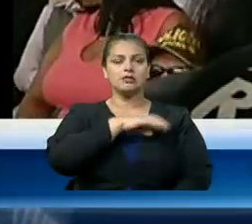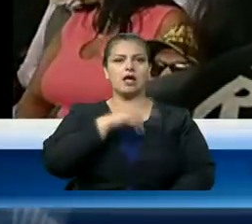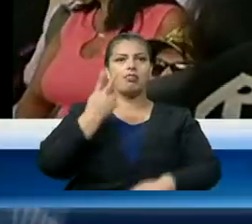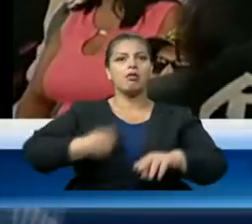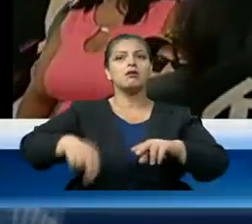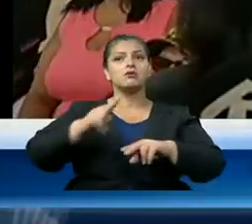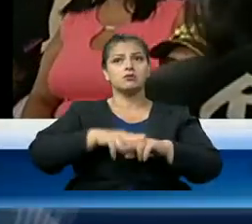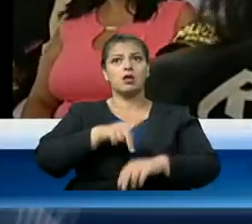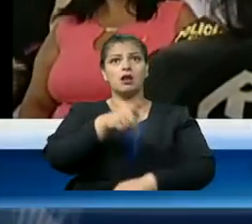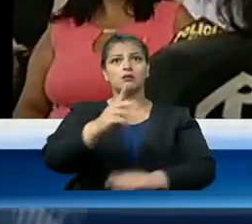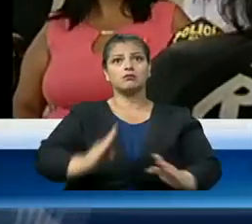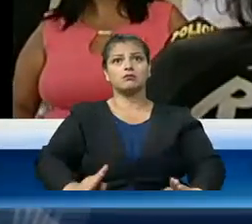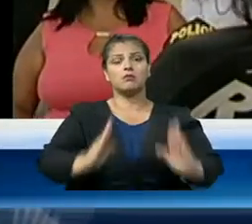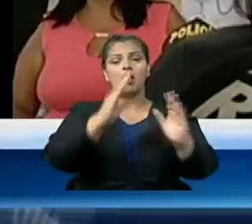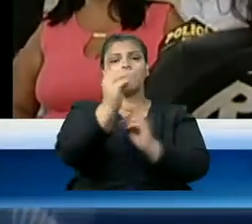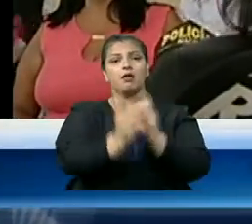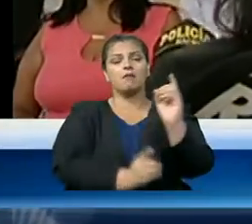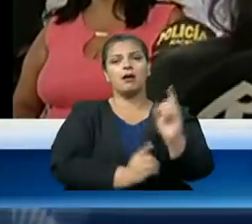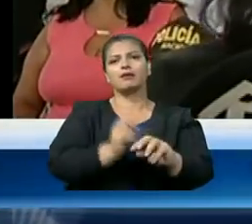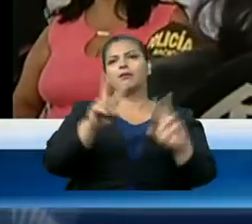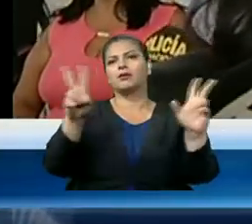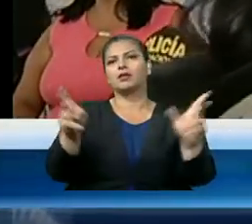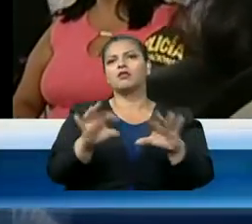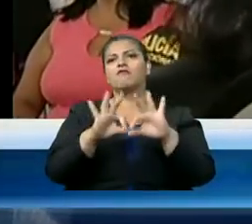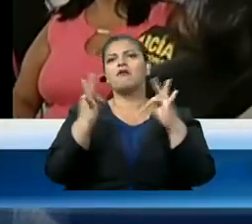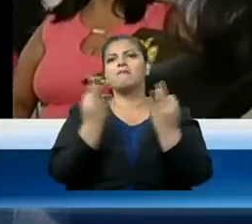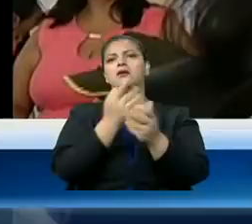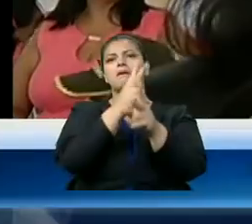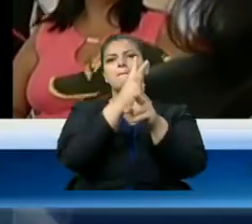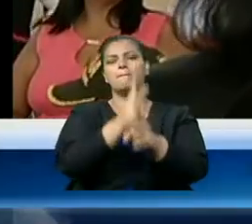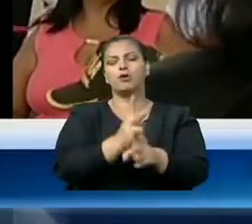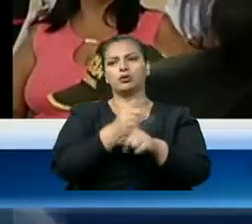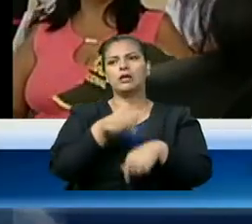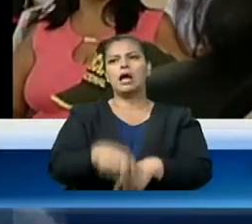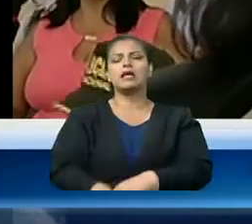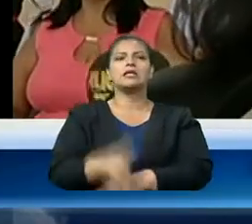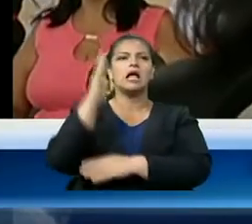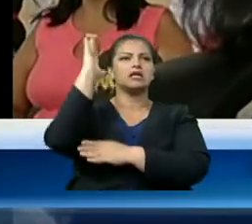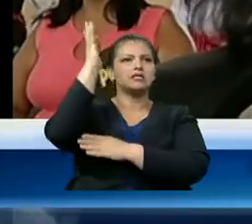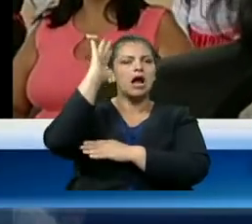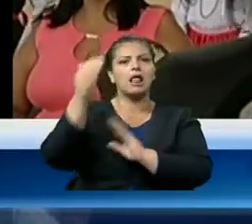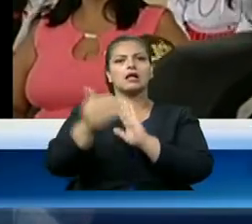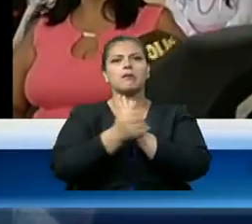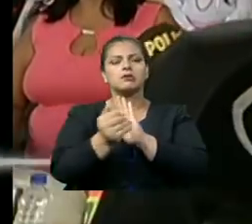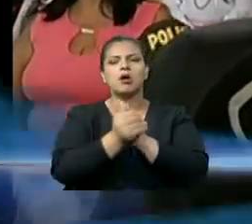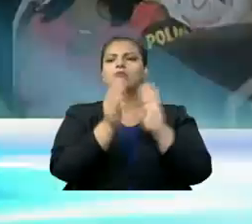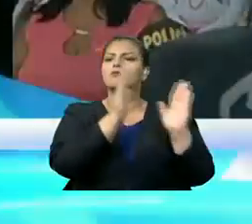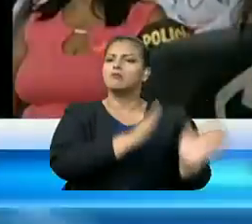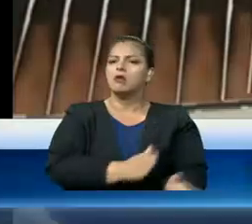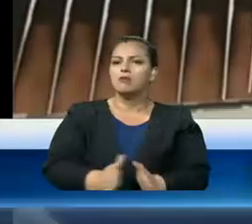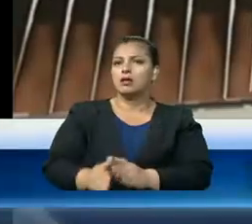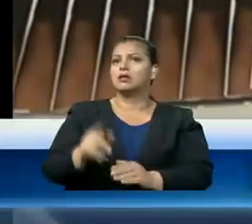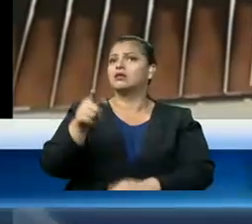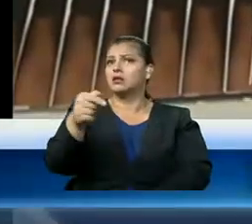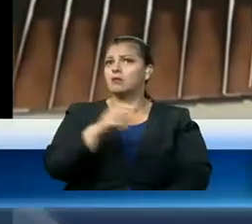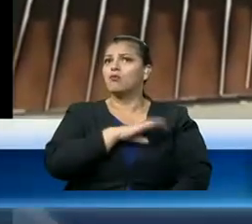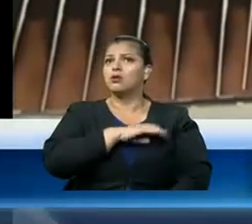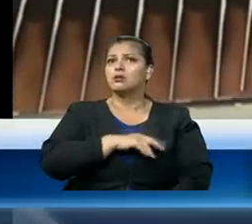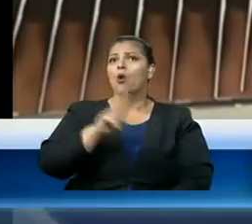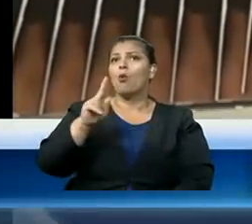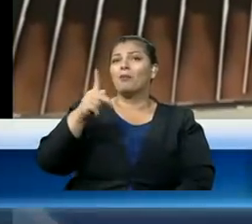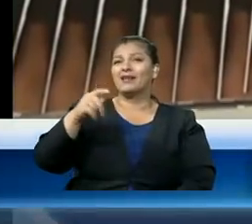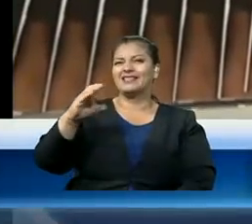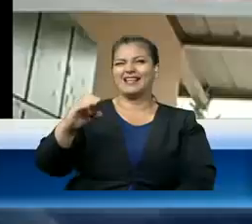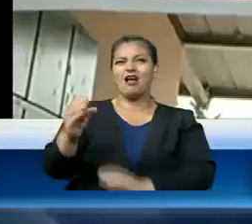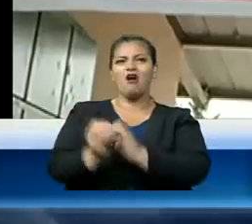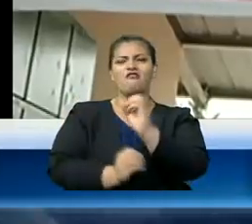violencia con los que articulamos acciones para las charlas las capacitaciones tenemos nuestros peces la violencia de género no